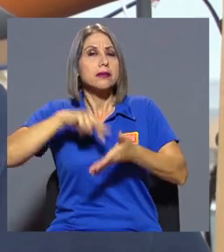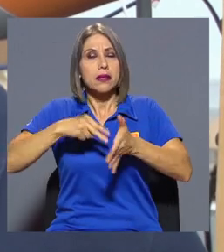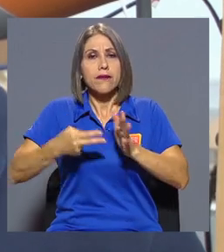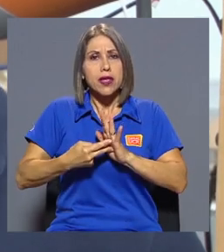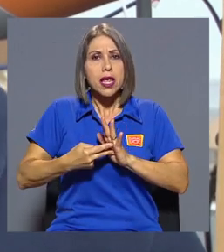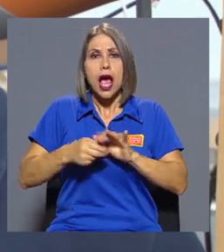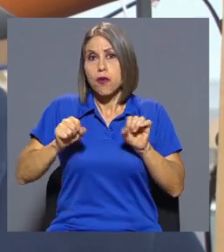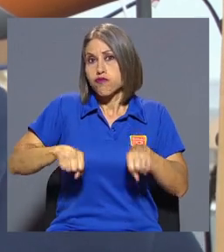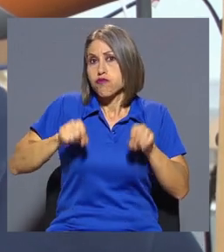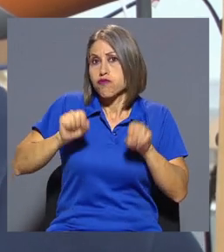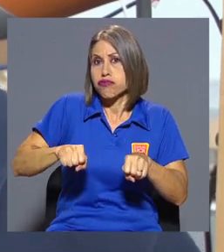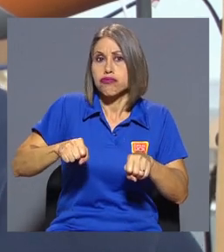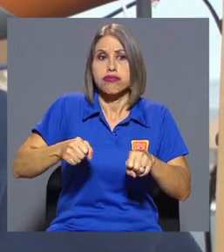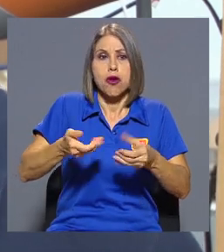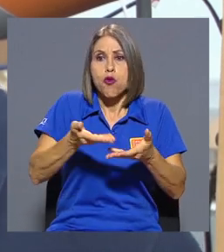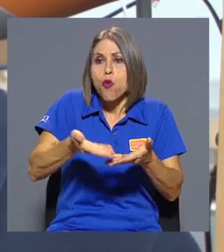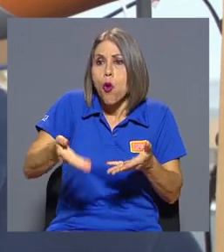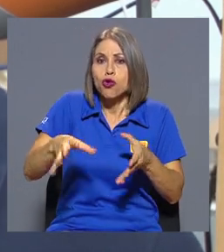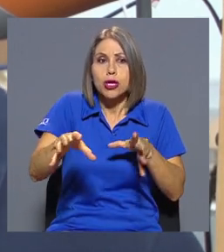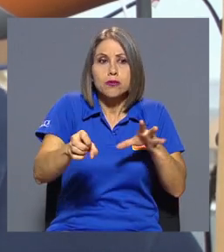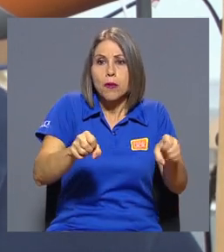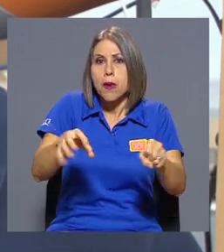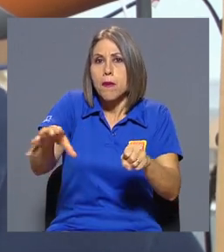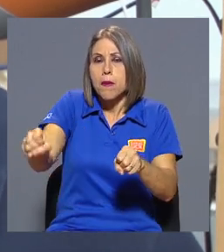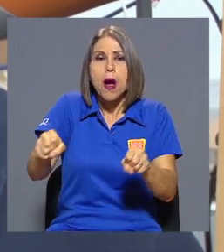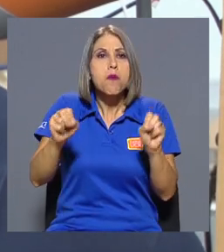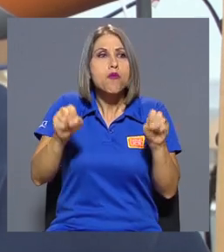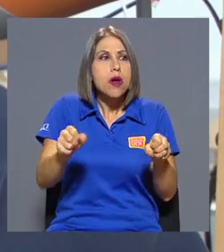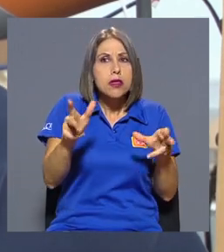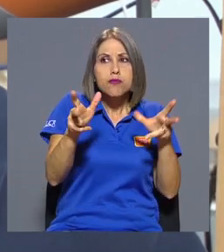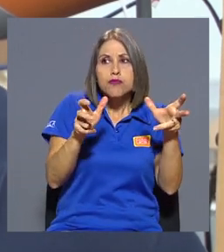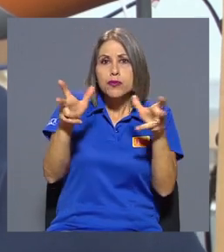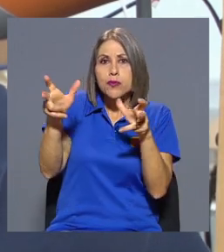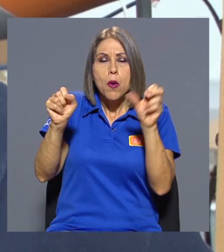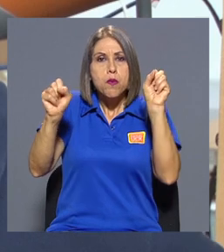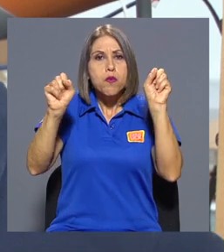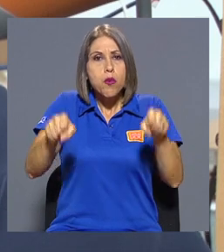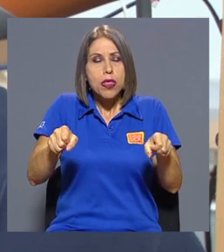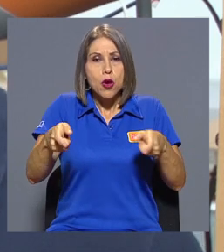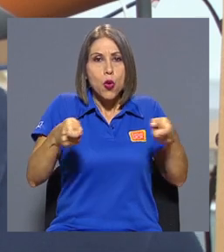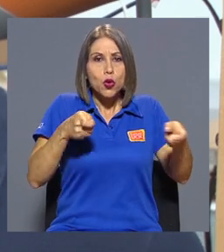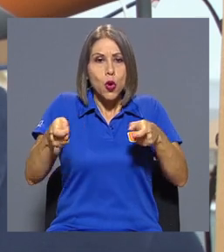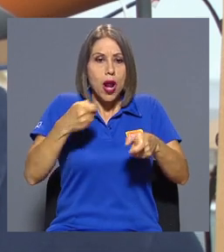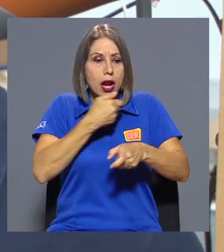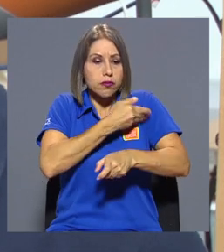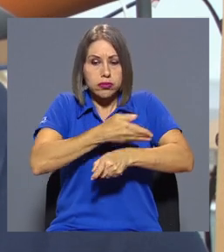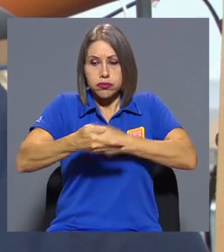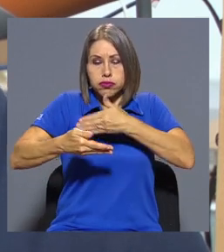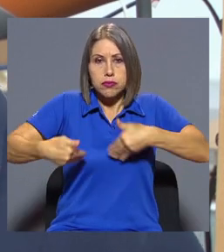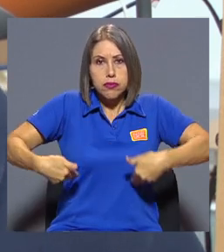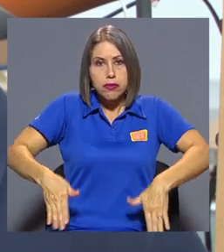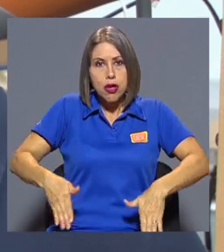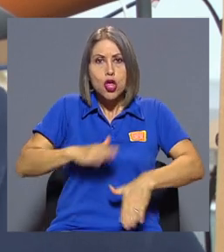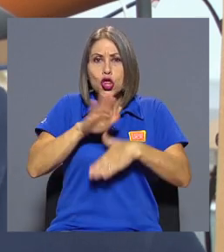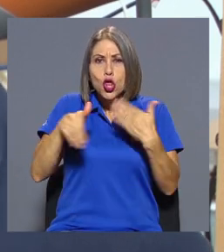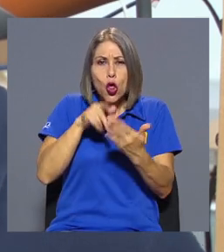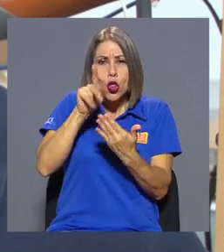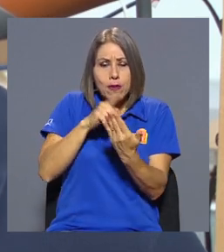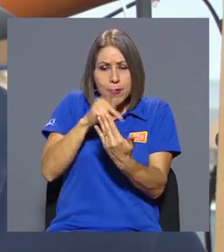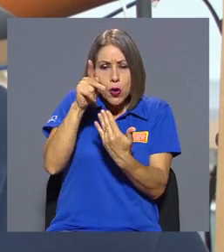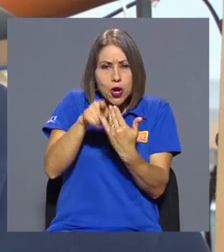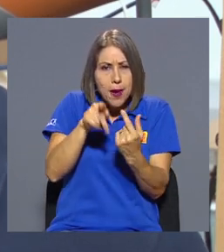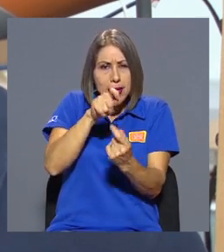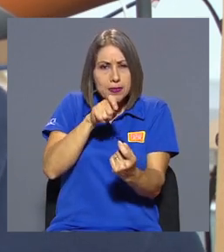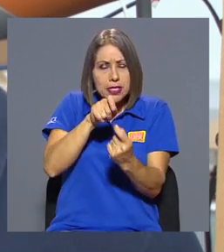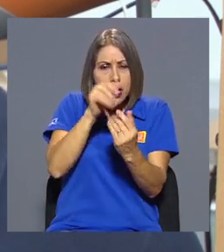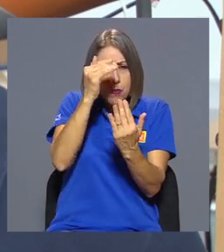implica capacidades de manipulación de objetos, capacidades de percepción, capacidades de controlar sus extremidades. Todas esas capacidades uno tiene que